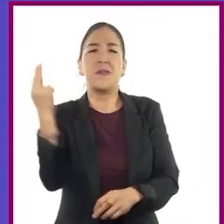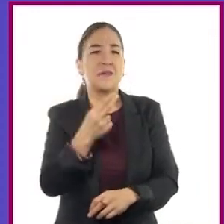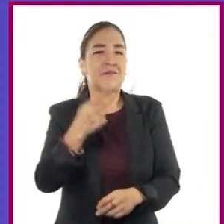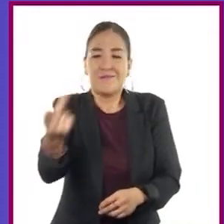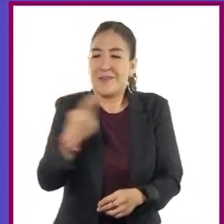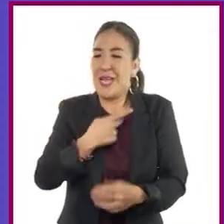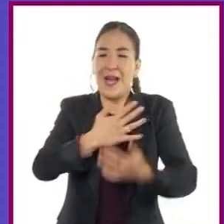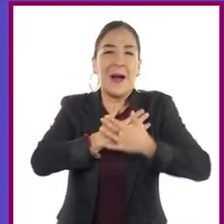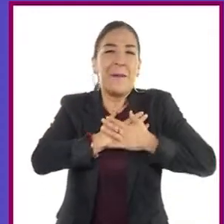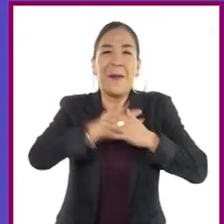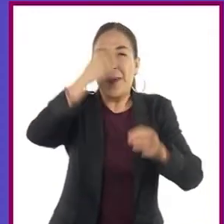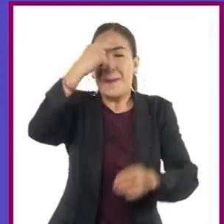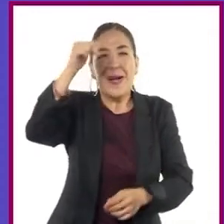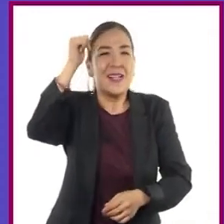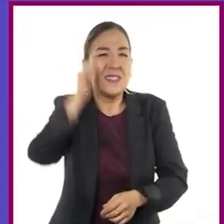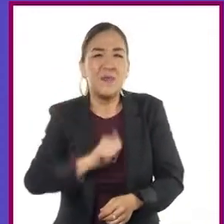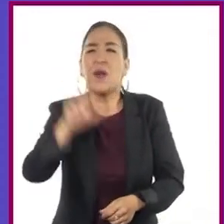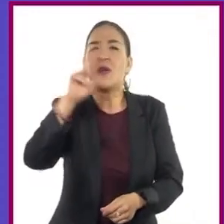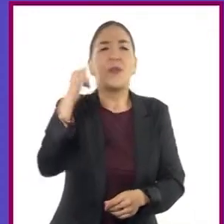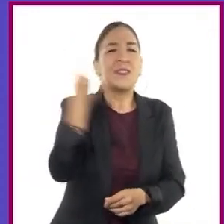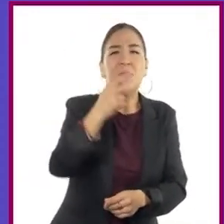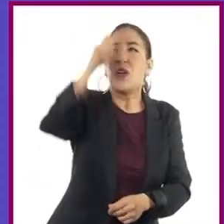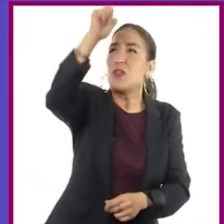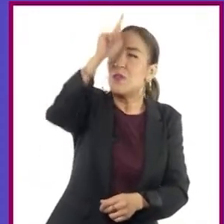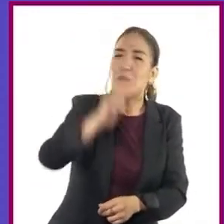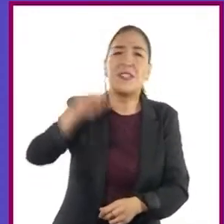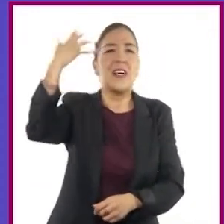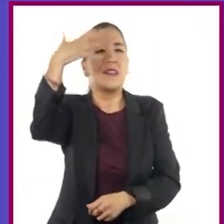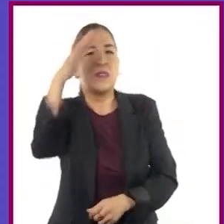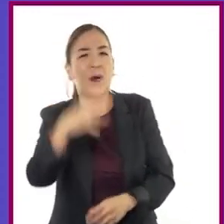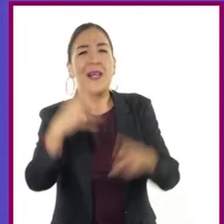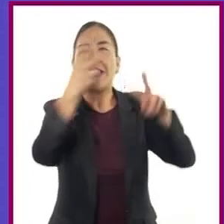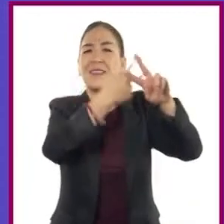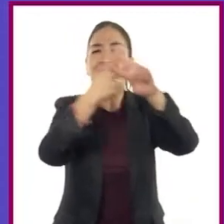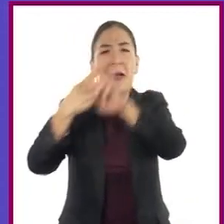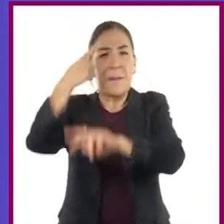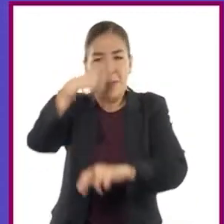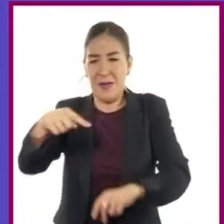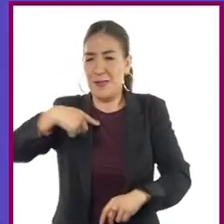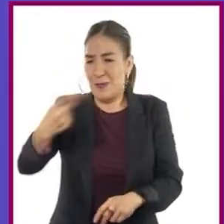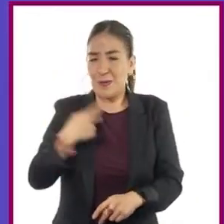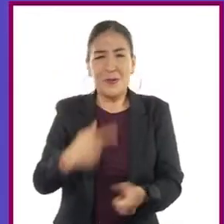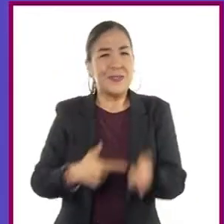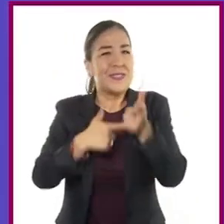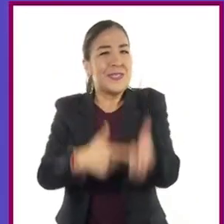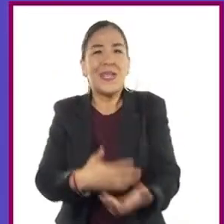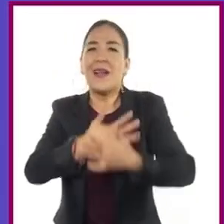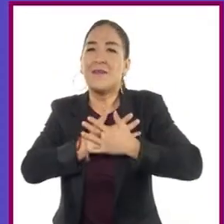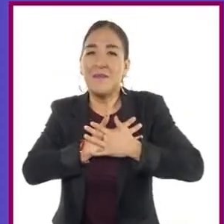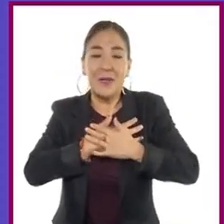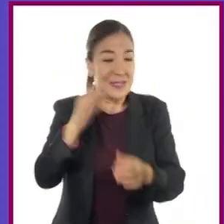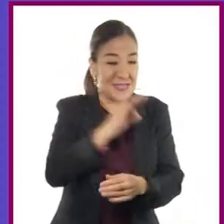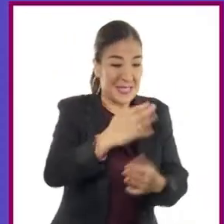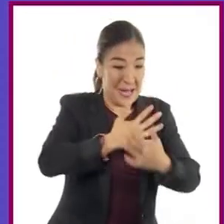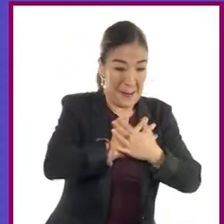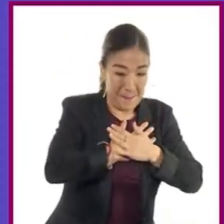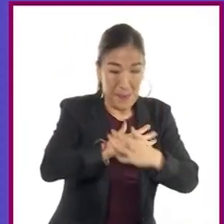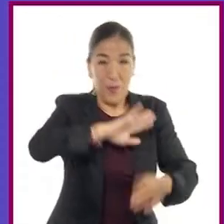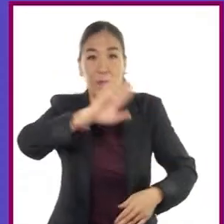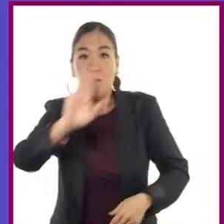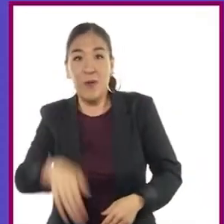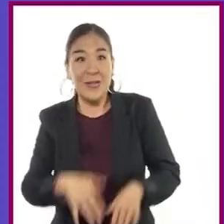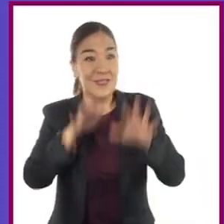eterno. No necesitamos del sol, de la luna o los astros para seguir amándonos. Si la vida fuera otra y la muerte